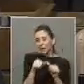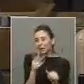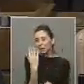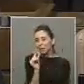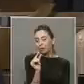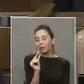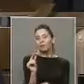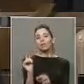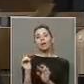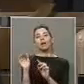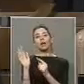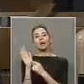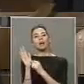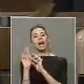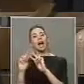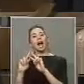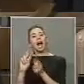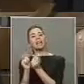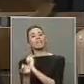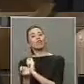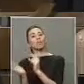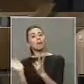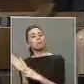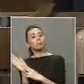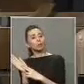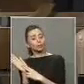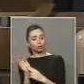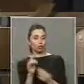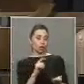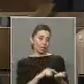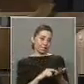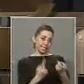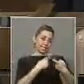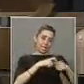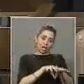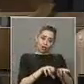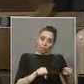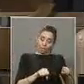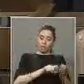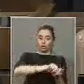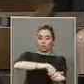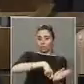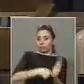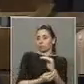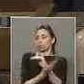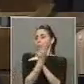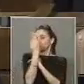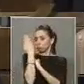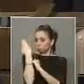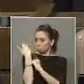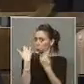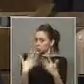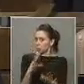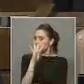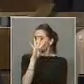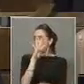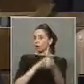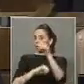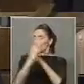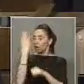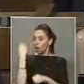en la reforma tributaria. Si bien este convenio fue firmado hace ya cuatro años,